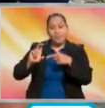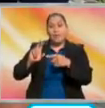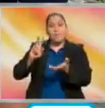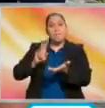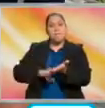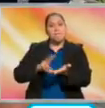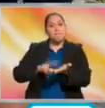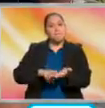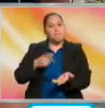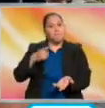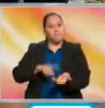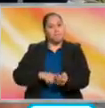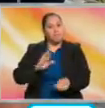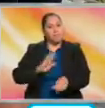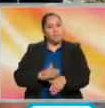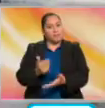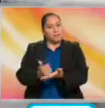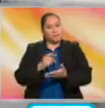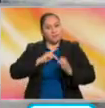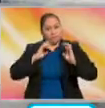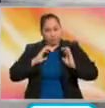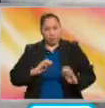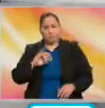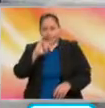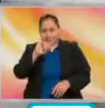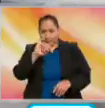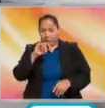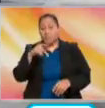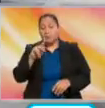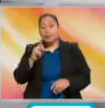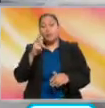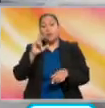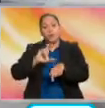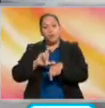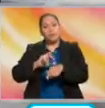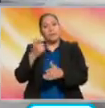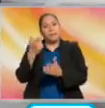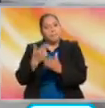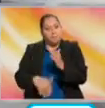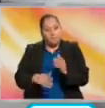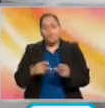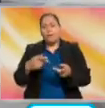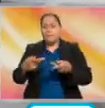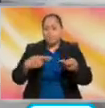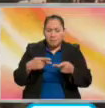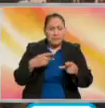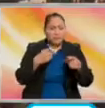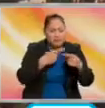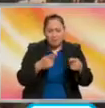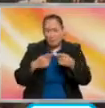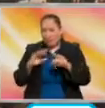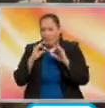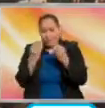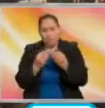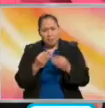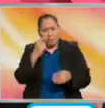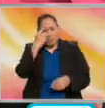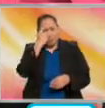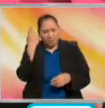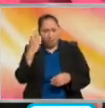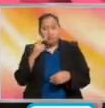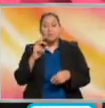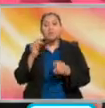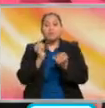valor biológico y además es una proteína muy económica, muy fácil de preparar, muy versátil, muy dinámica y es